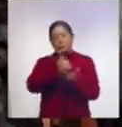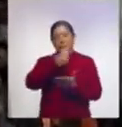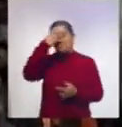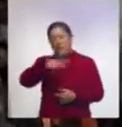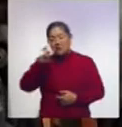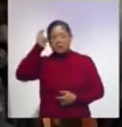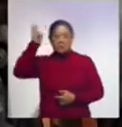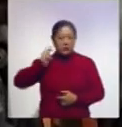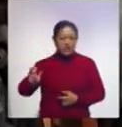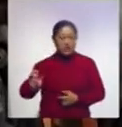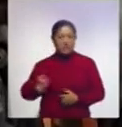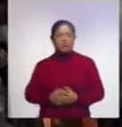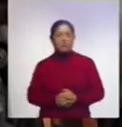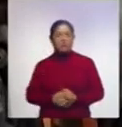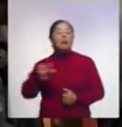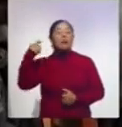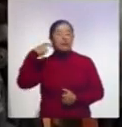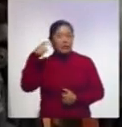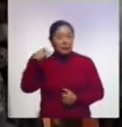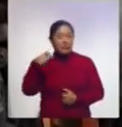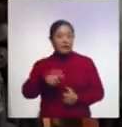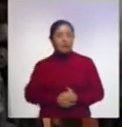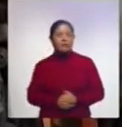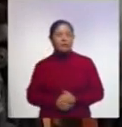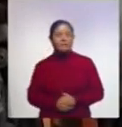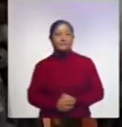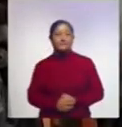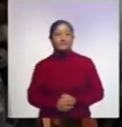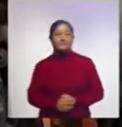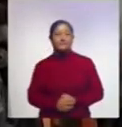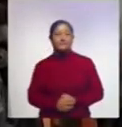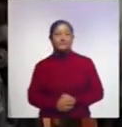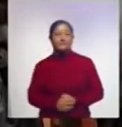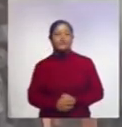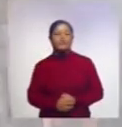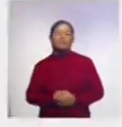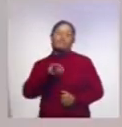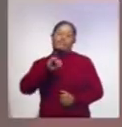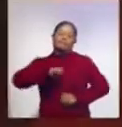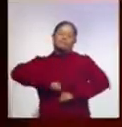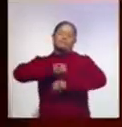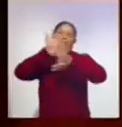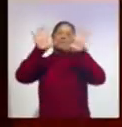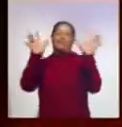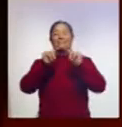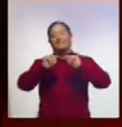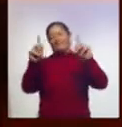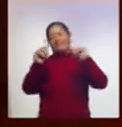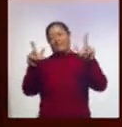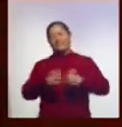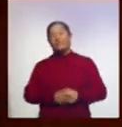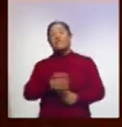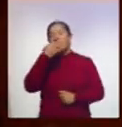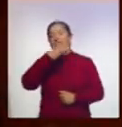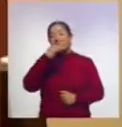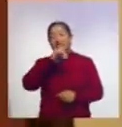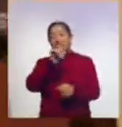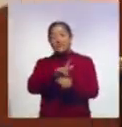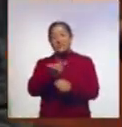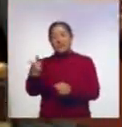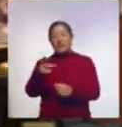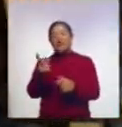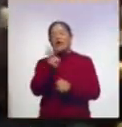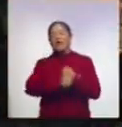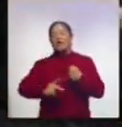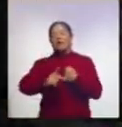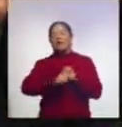Hidalgo, Querétaro y obviamente Tlaxcala. El festival se realizará en la Plaza del Mariachi del